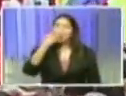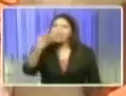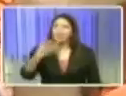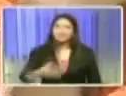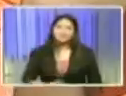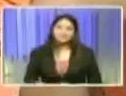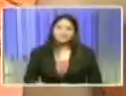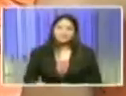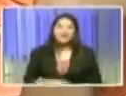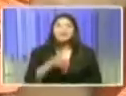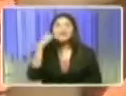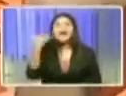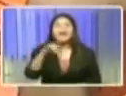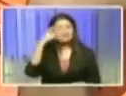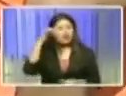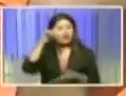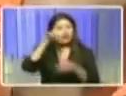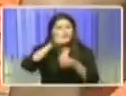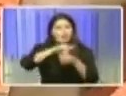¿Quiénes tienen WhatsApp?